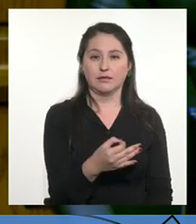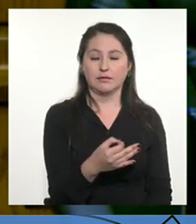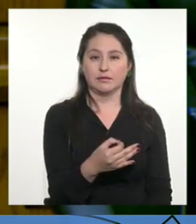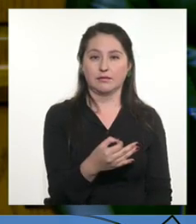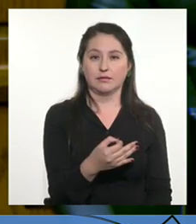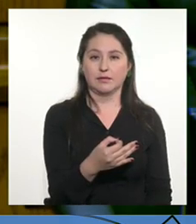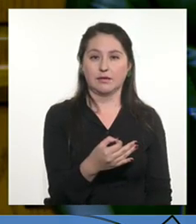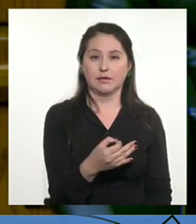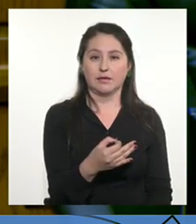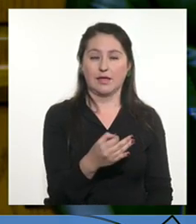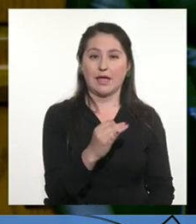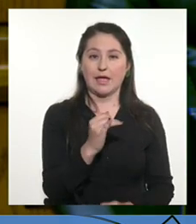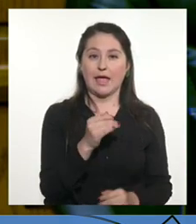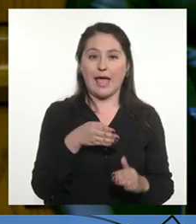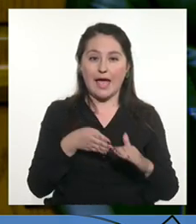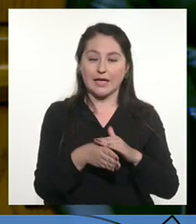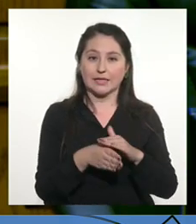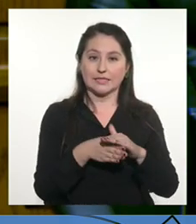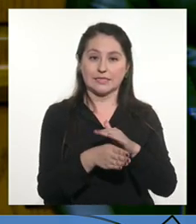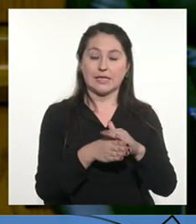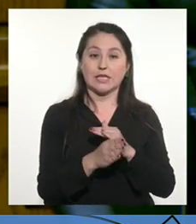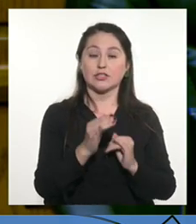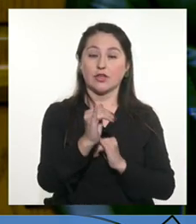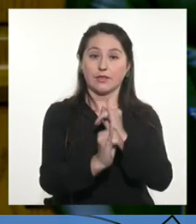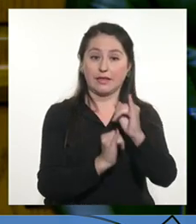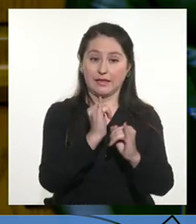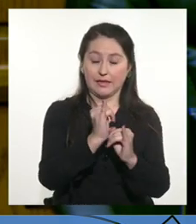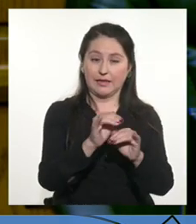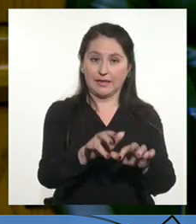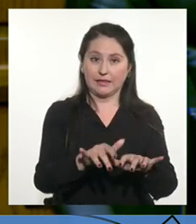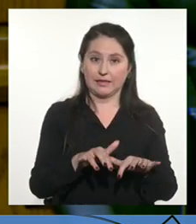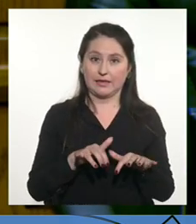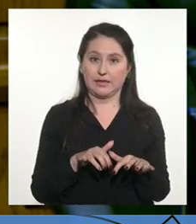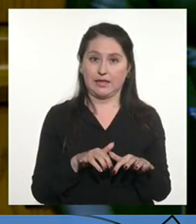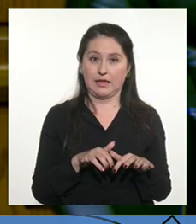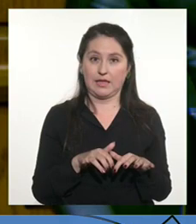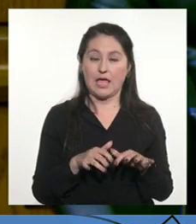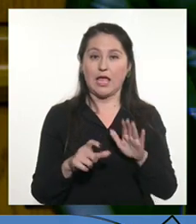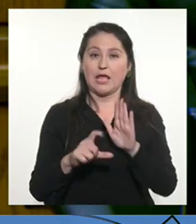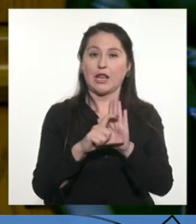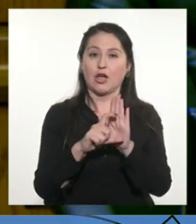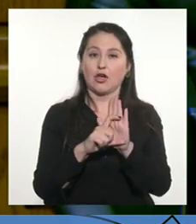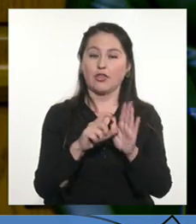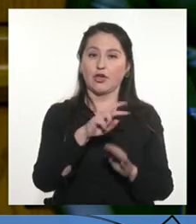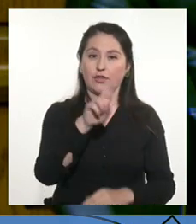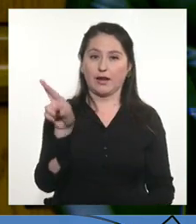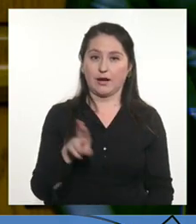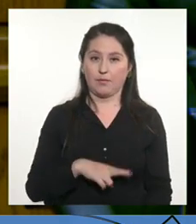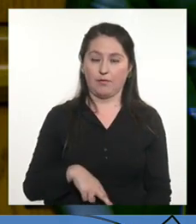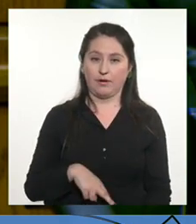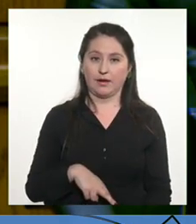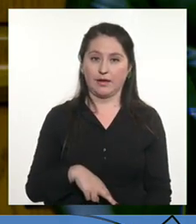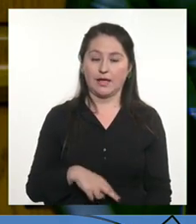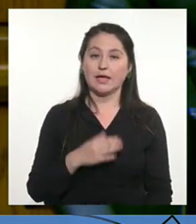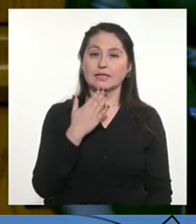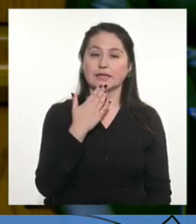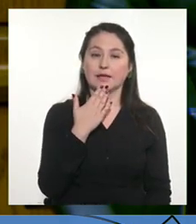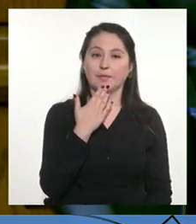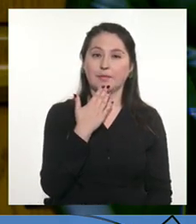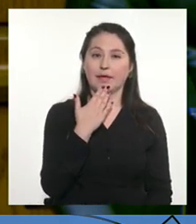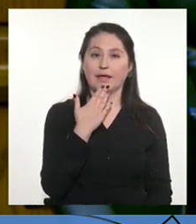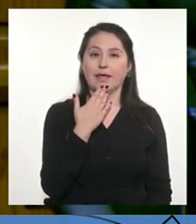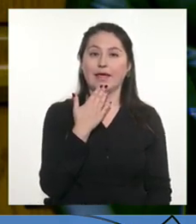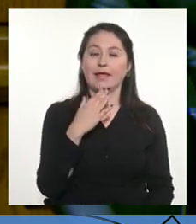de acceso gratuito de la constitución política y los códigos de la república así como la legislación